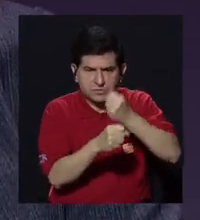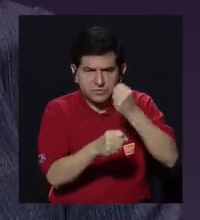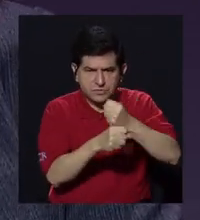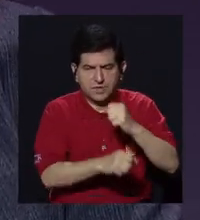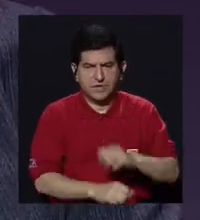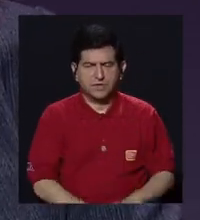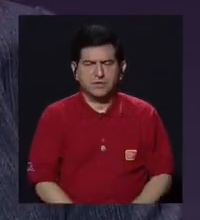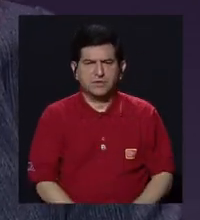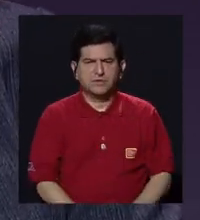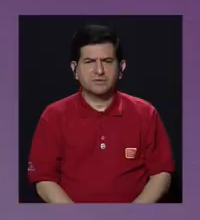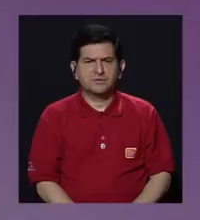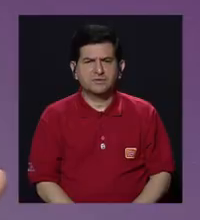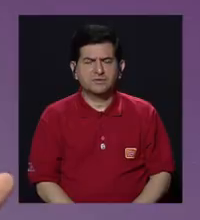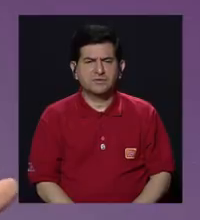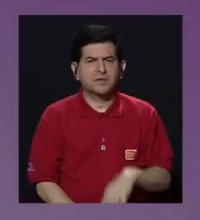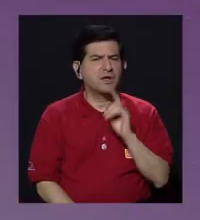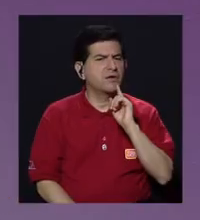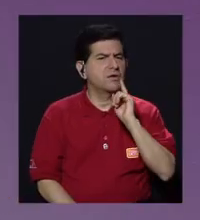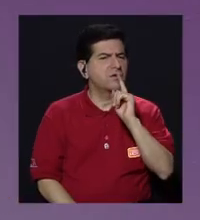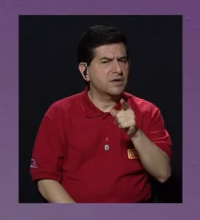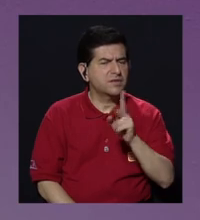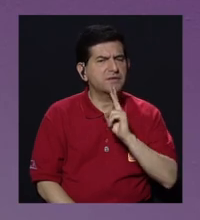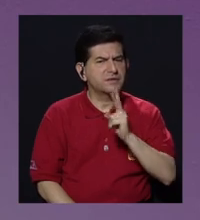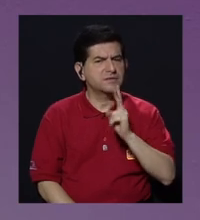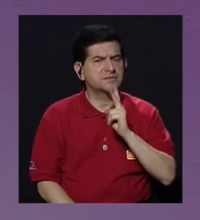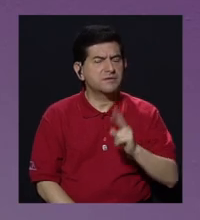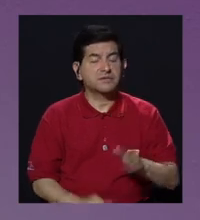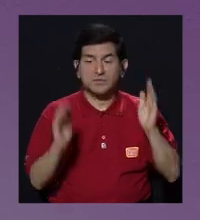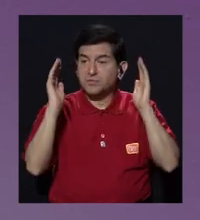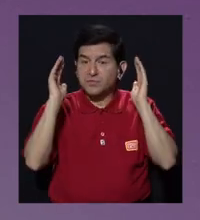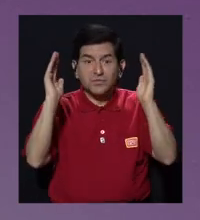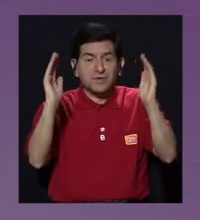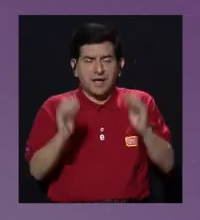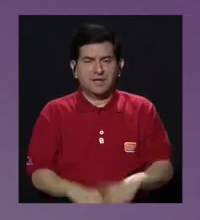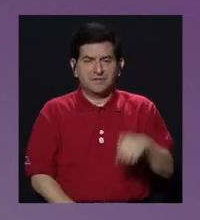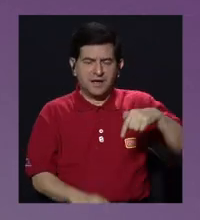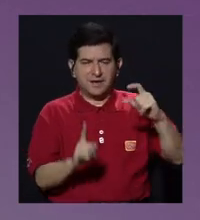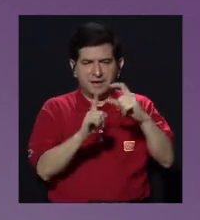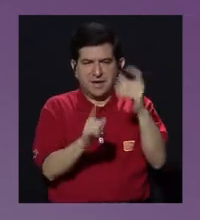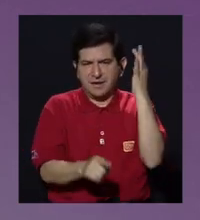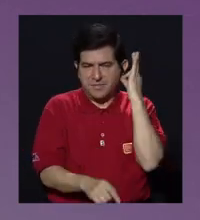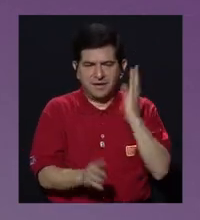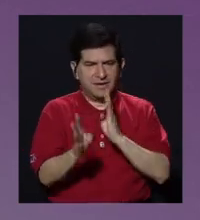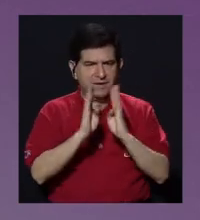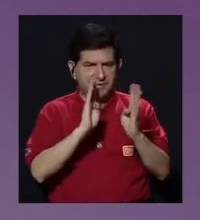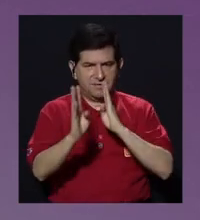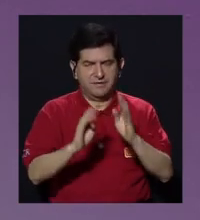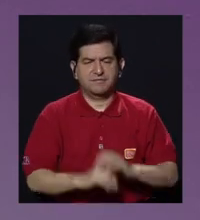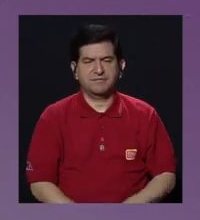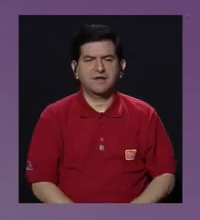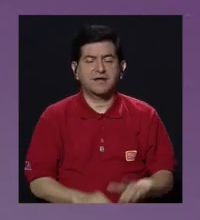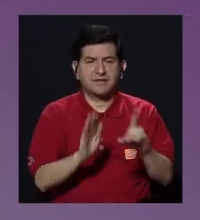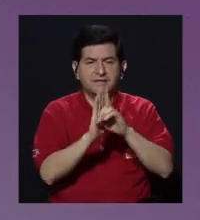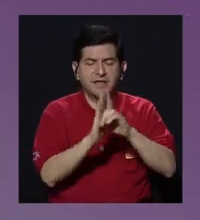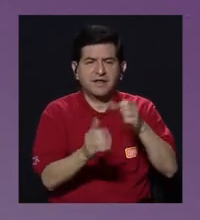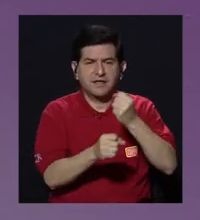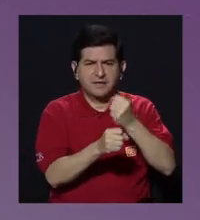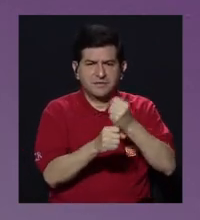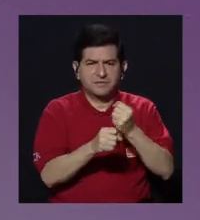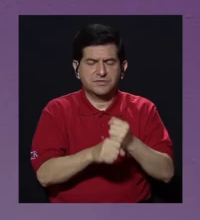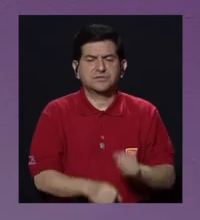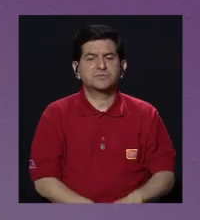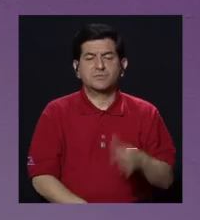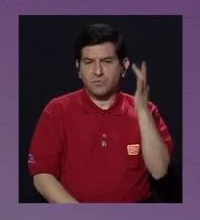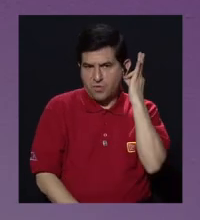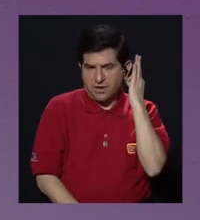ocupacional, Ve que el arsenal que usted comenta es verdaderamente inmenso. Estamos en Palabra de Mujer conversando sobre los derechos laborales